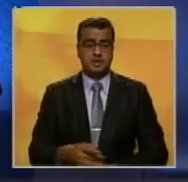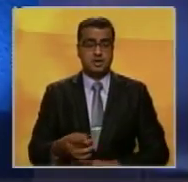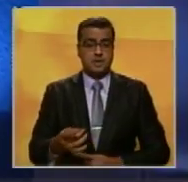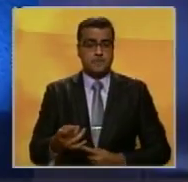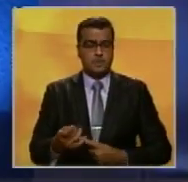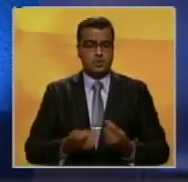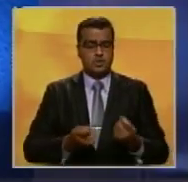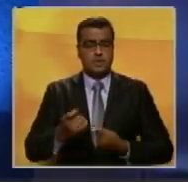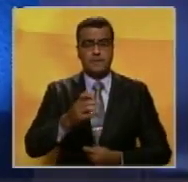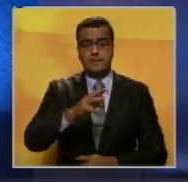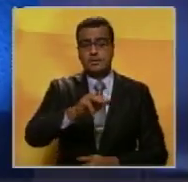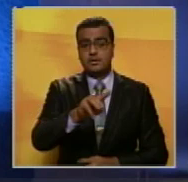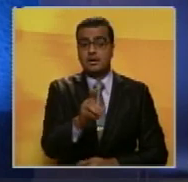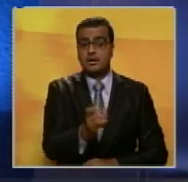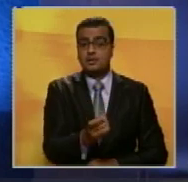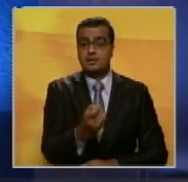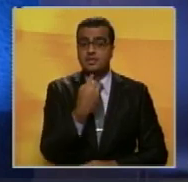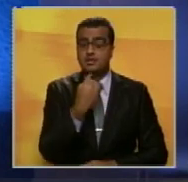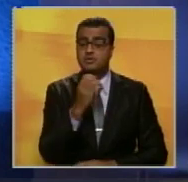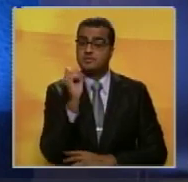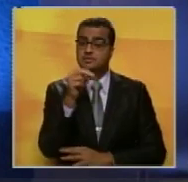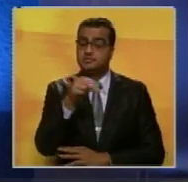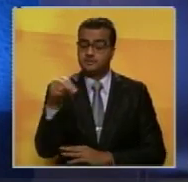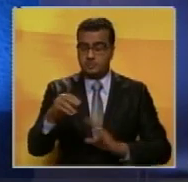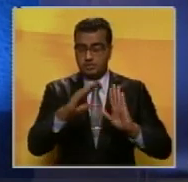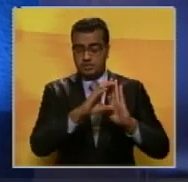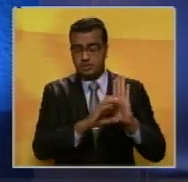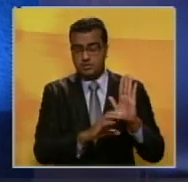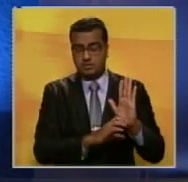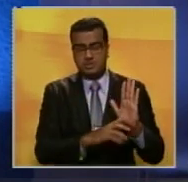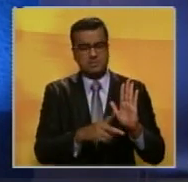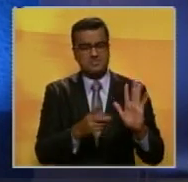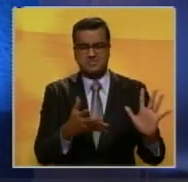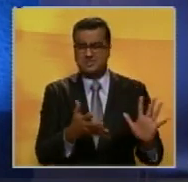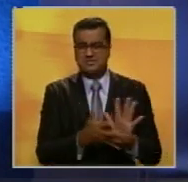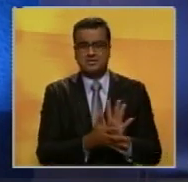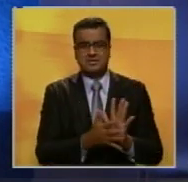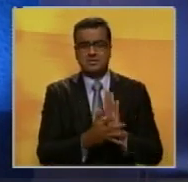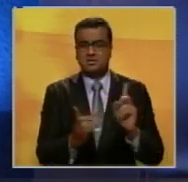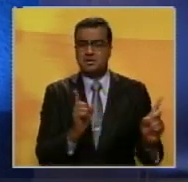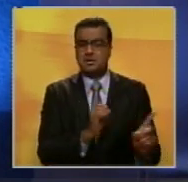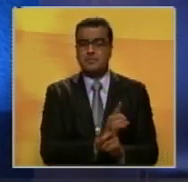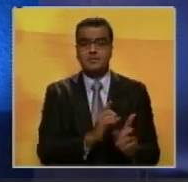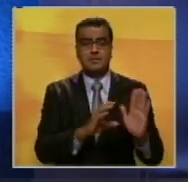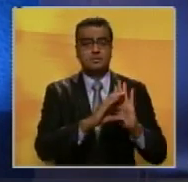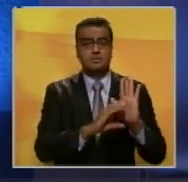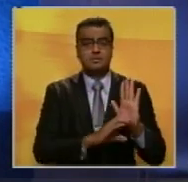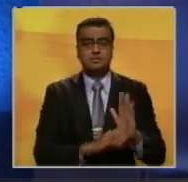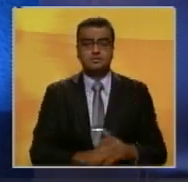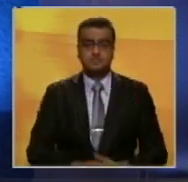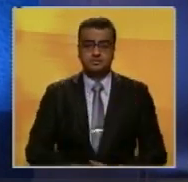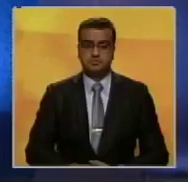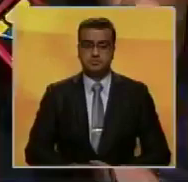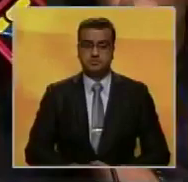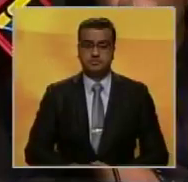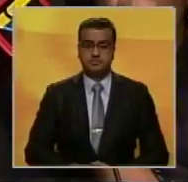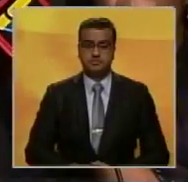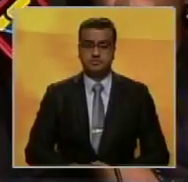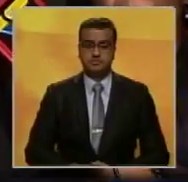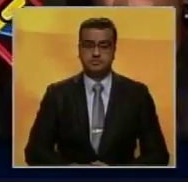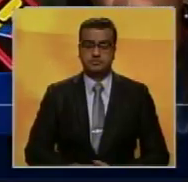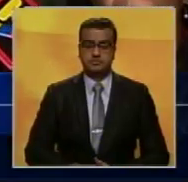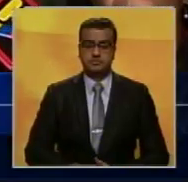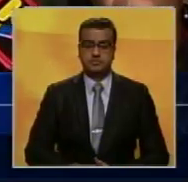de la República, Manuel Galindo, dijo que la Asamblea Nacional Constituyente no representa una modificación para la Constitución.